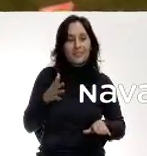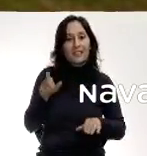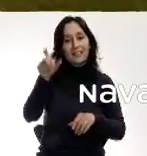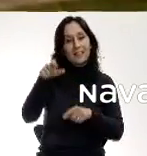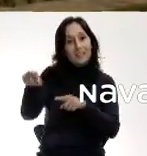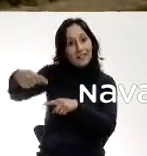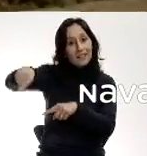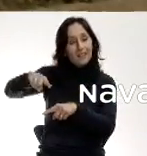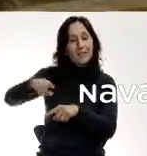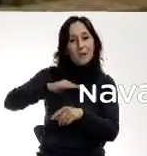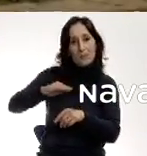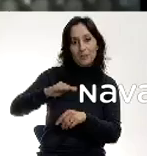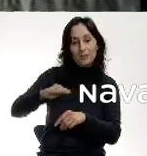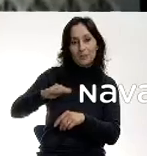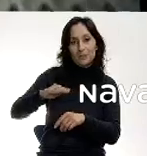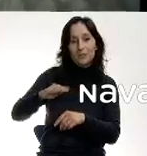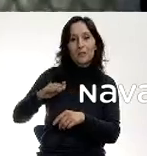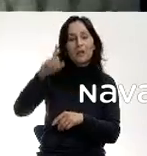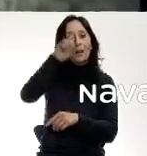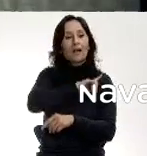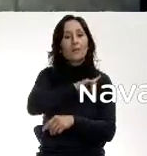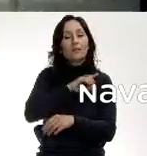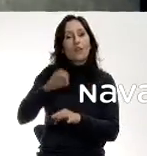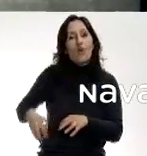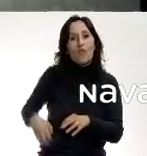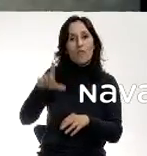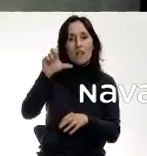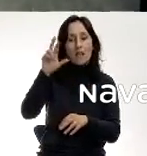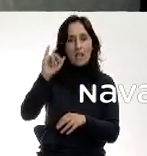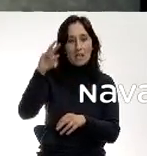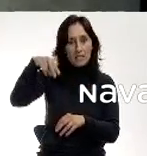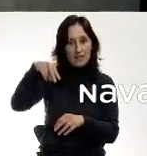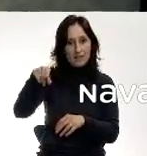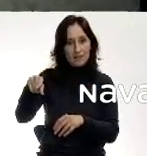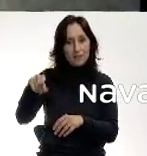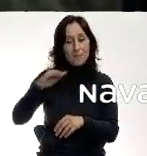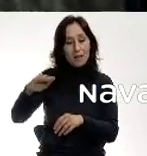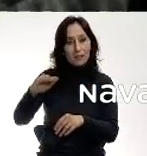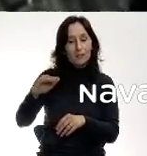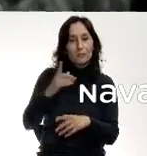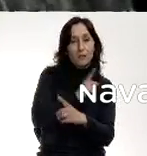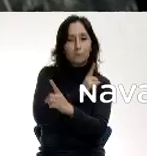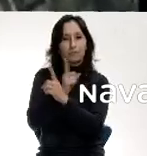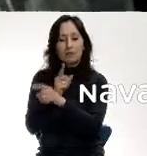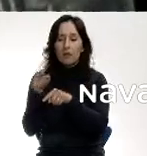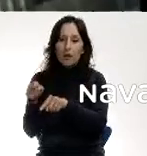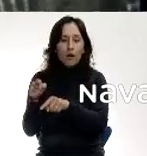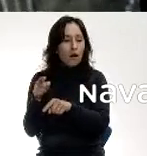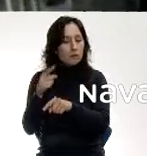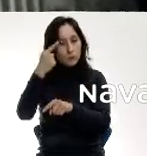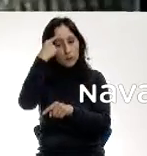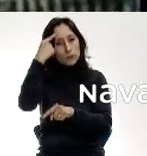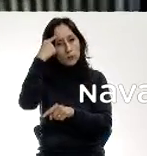los beamonteses, en este caso capitaneados por el conde de Lerín, y el conde de Lerín se empeña en tomar